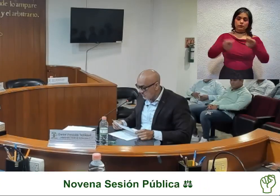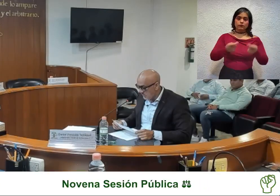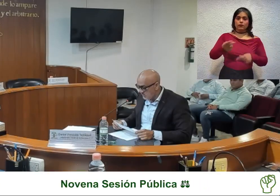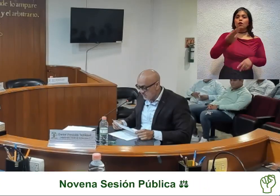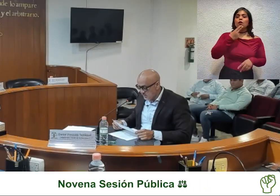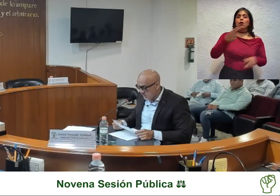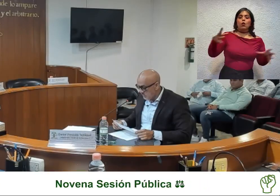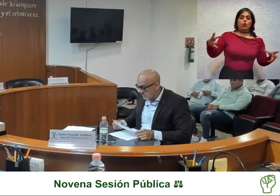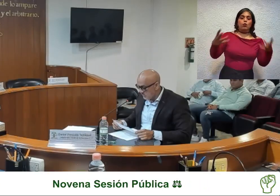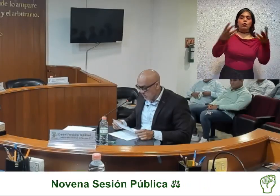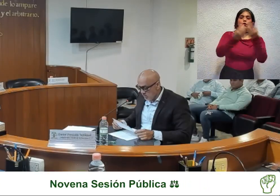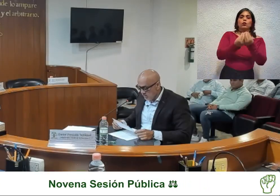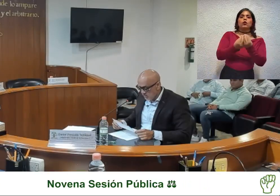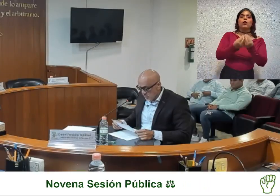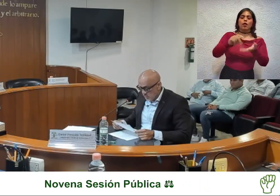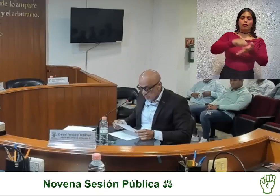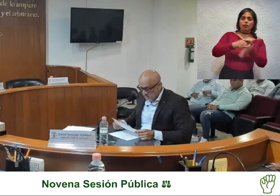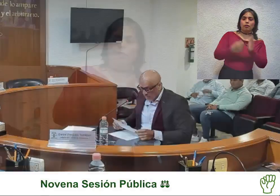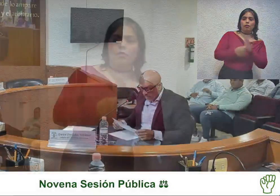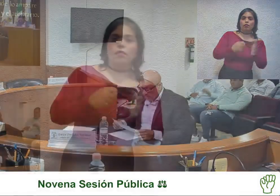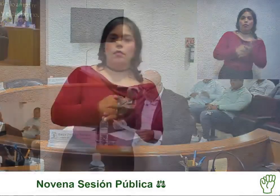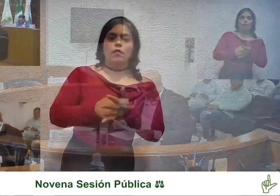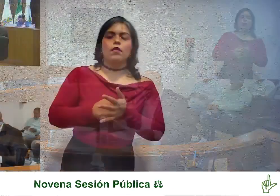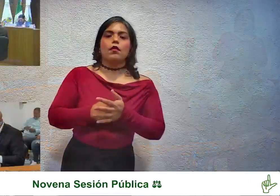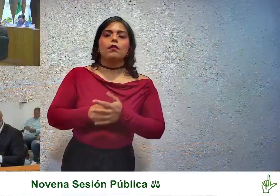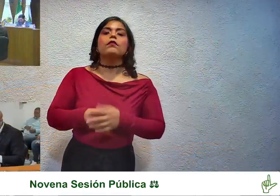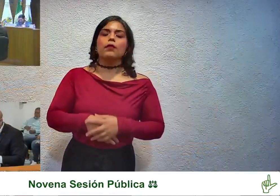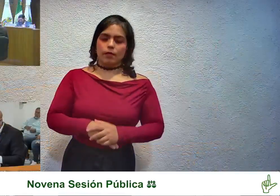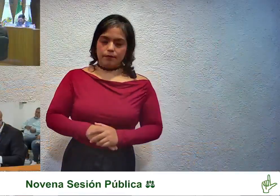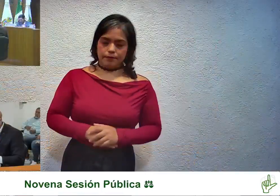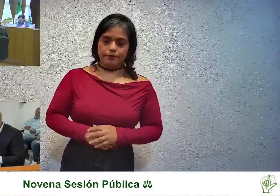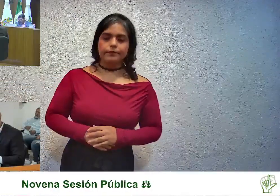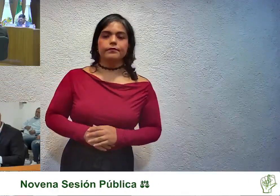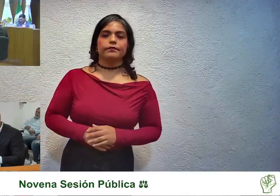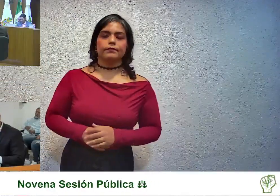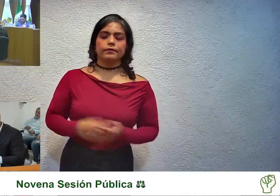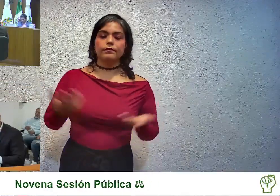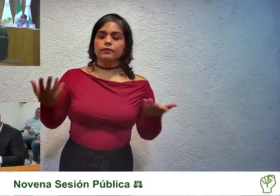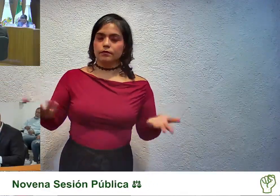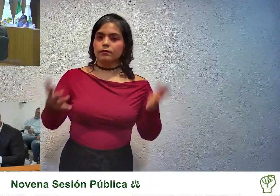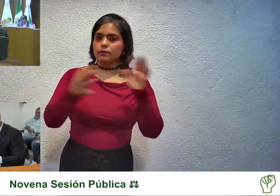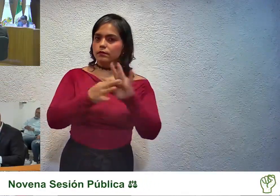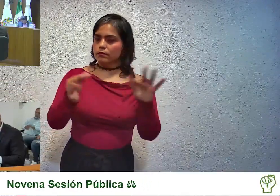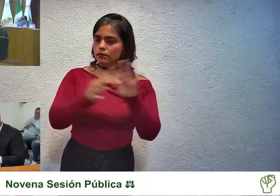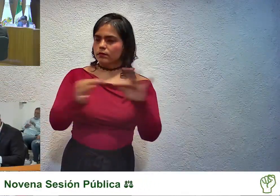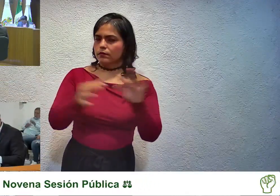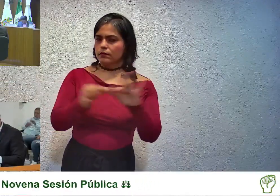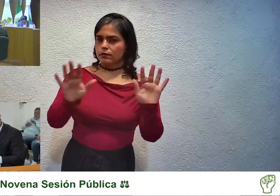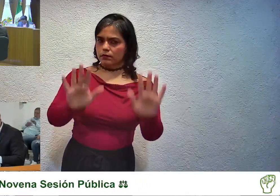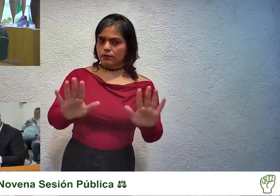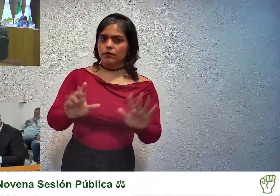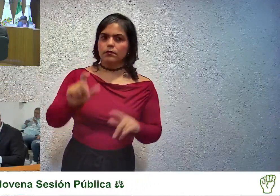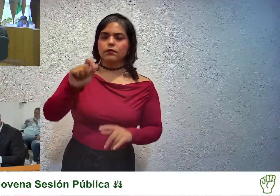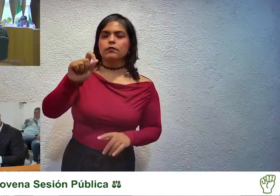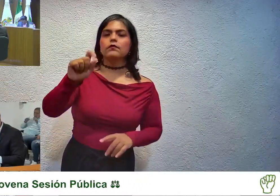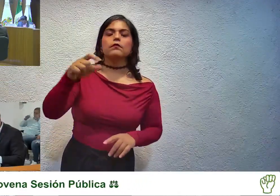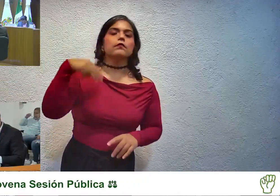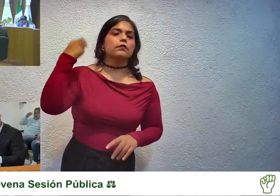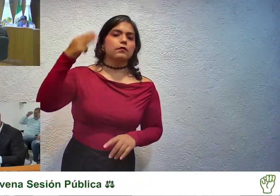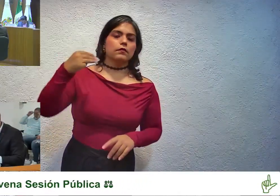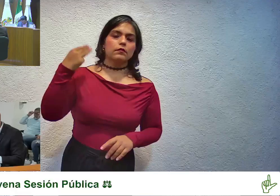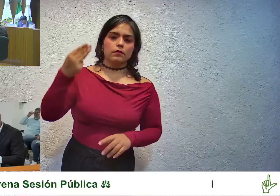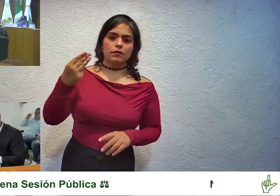de transparencia de este tribunal electoral. De las constancias que obran en auto se advierte que el 27 de marzo las